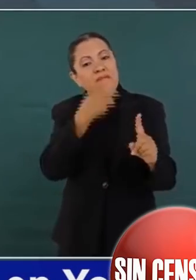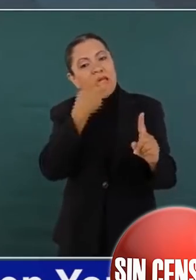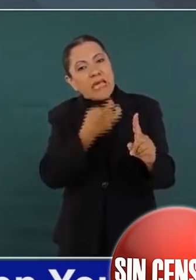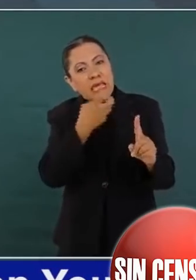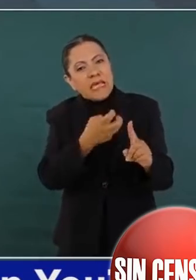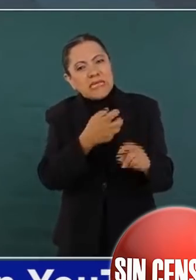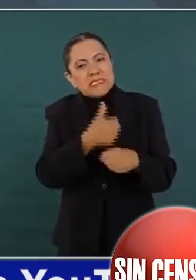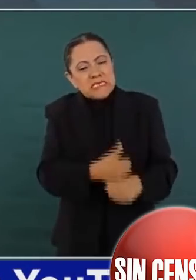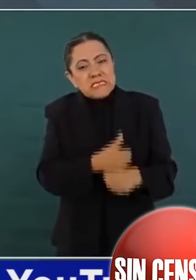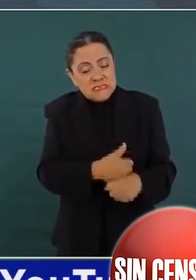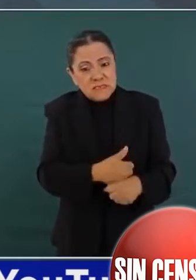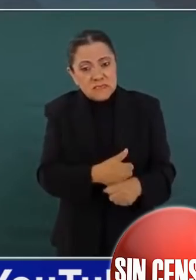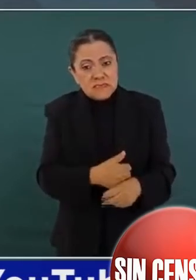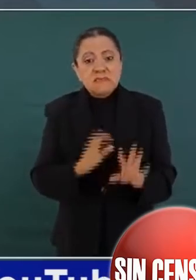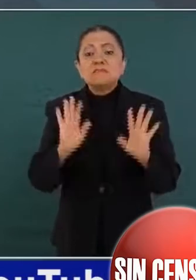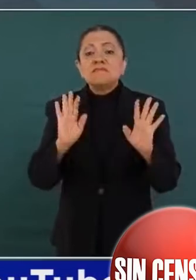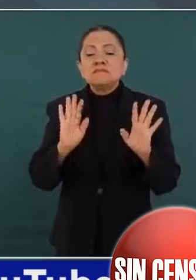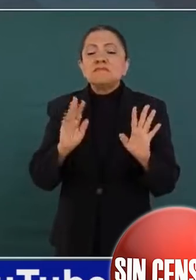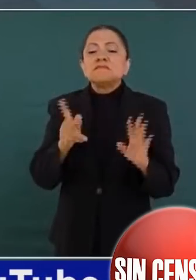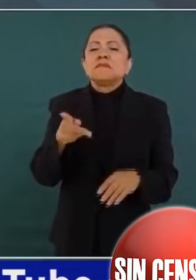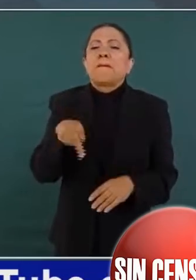Pero si